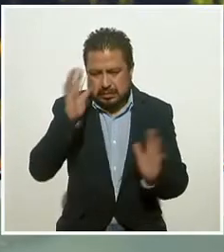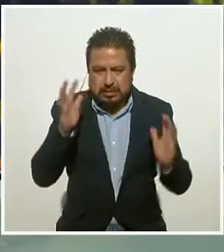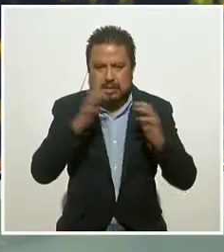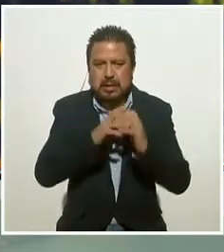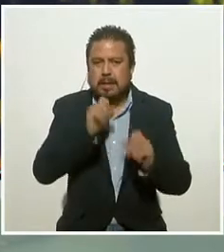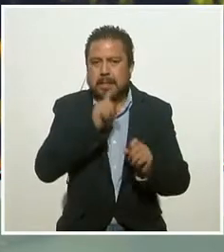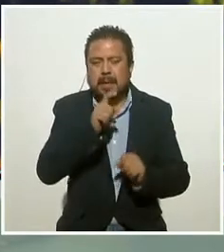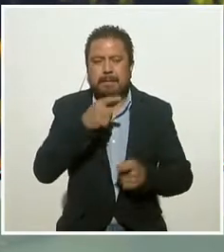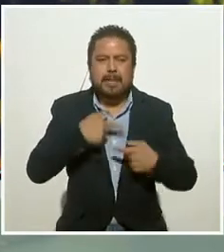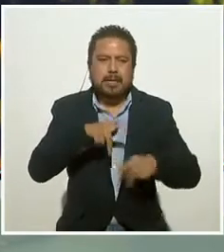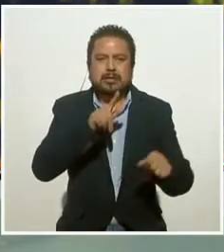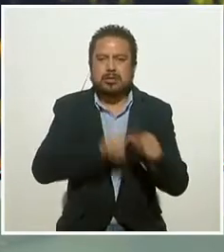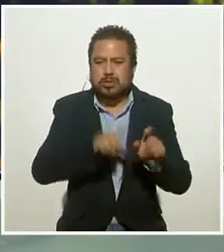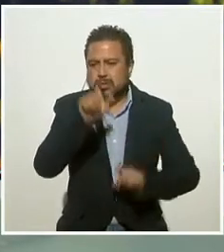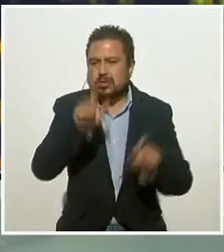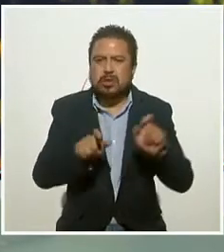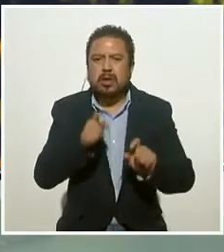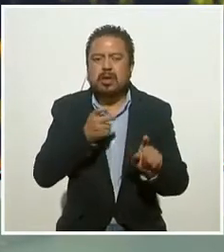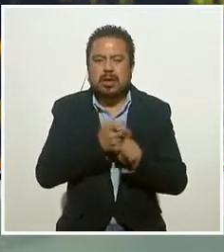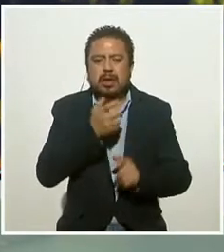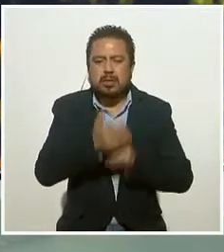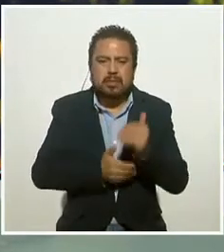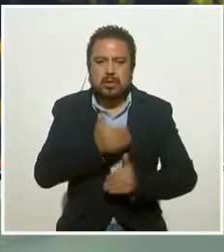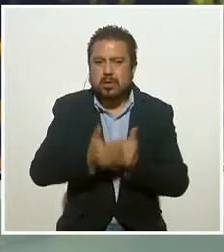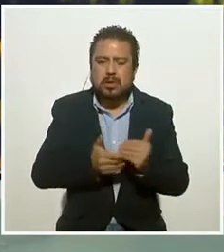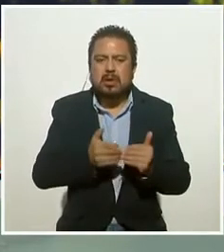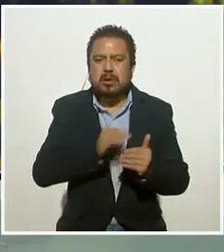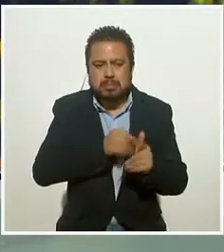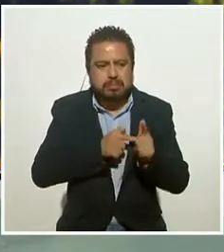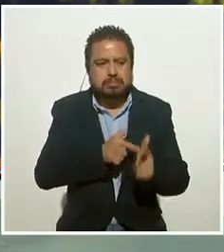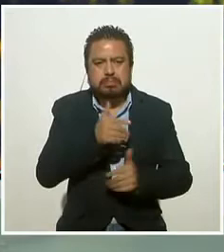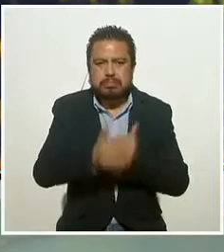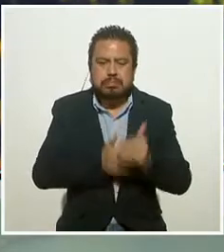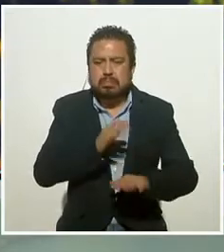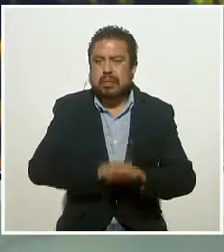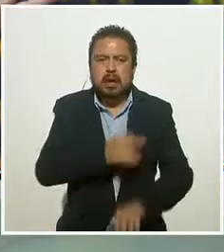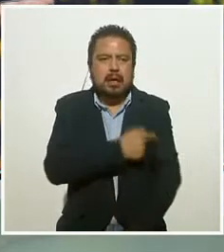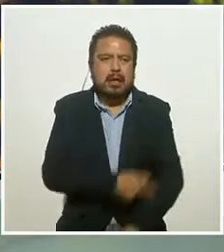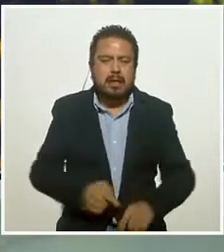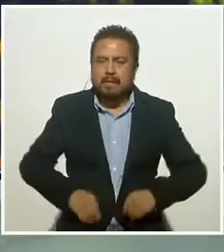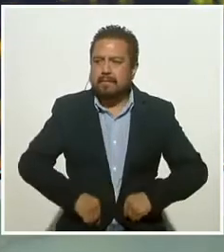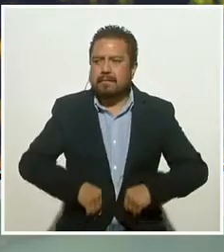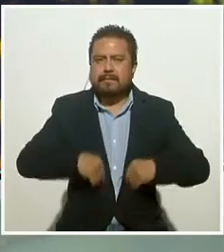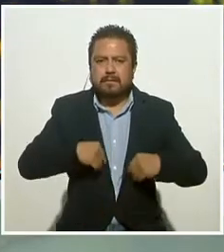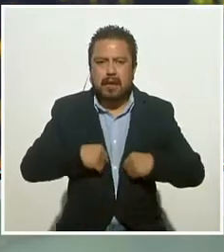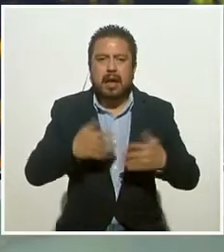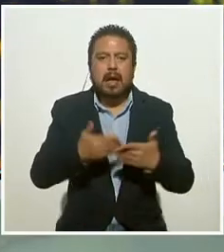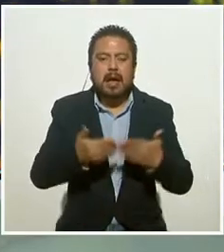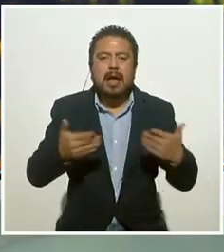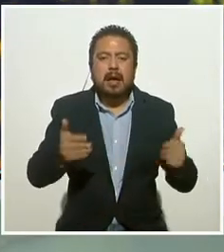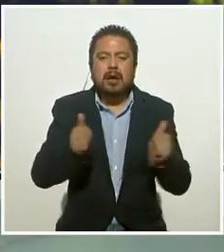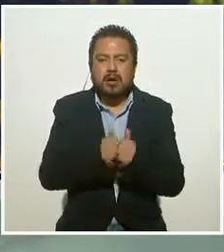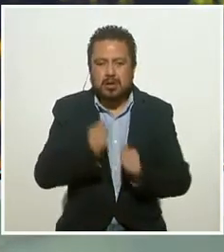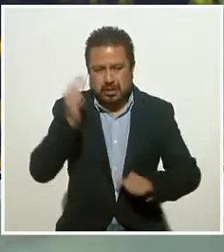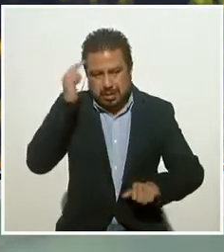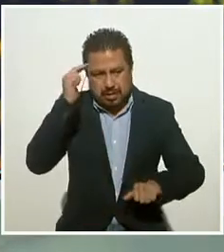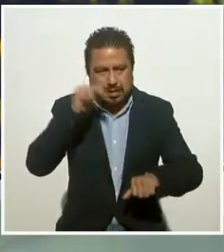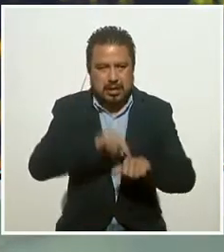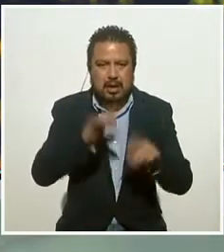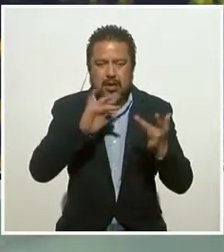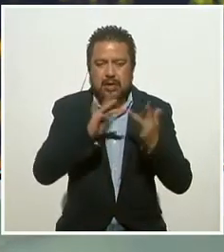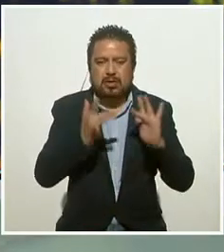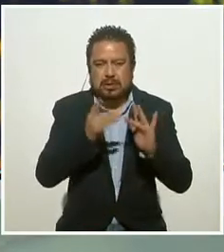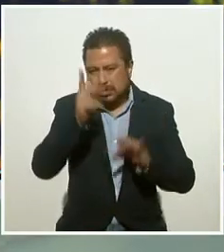de la personalidad. Pero es un proceso, de hecho, que se continúa a lo largo de toda la vida. Ahora con la neurociencia, la